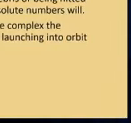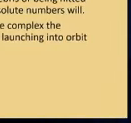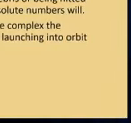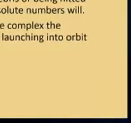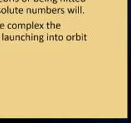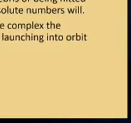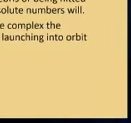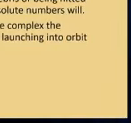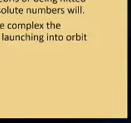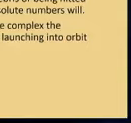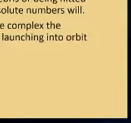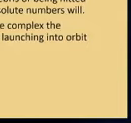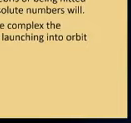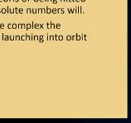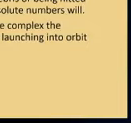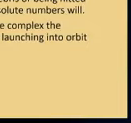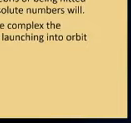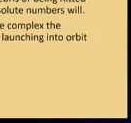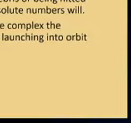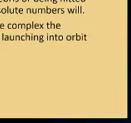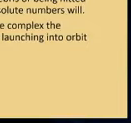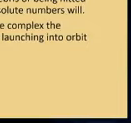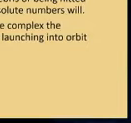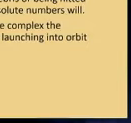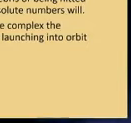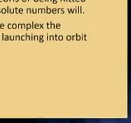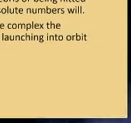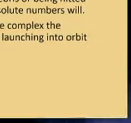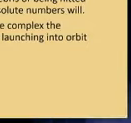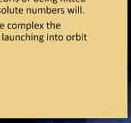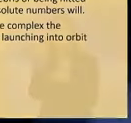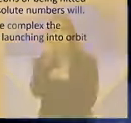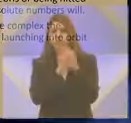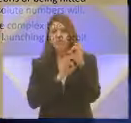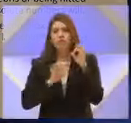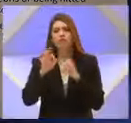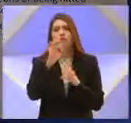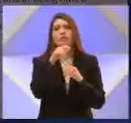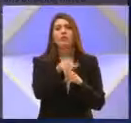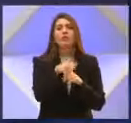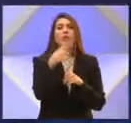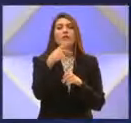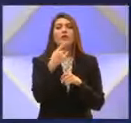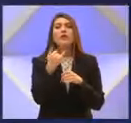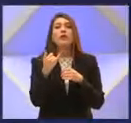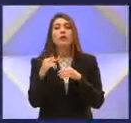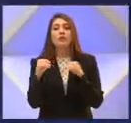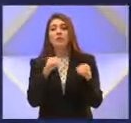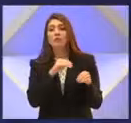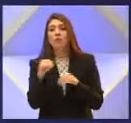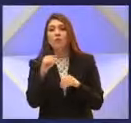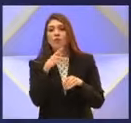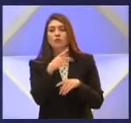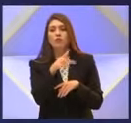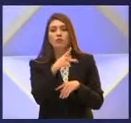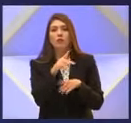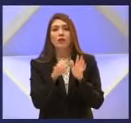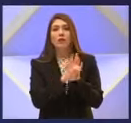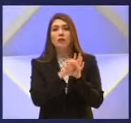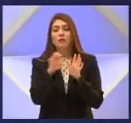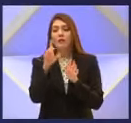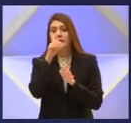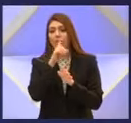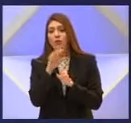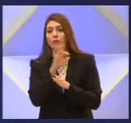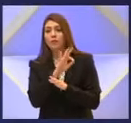ver cuáles son las órbitas de los satélites y reducir las incertidumbres en su posición y también